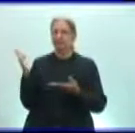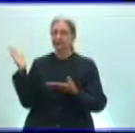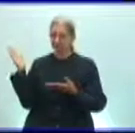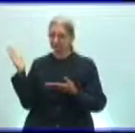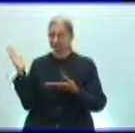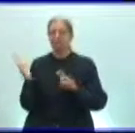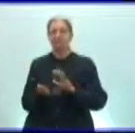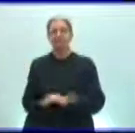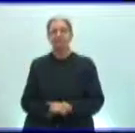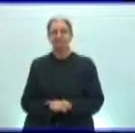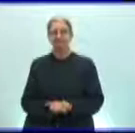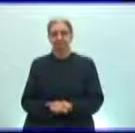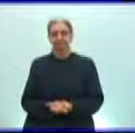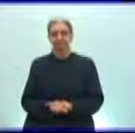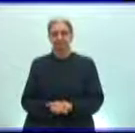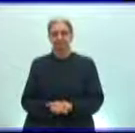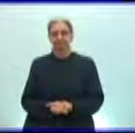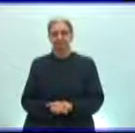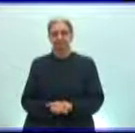ahí.